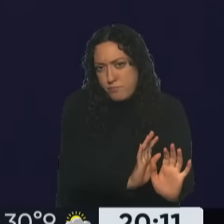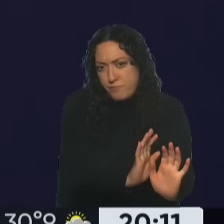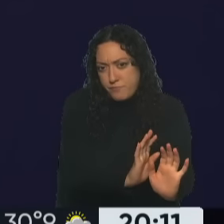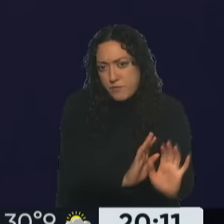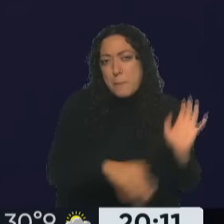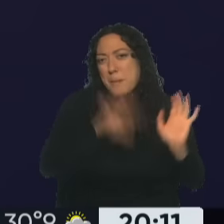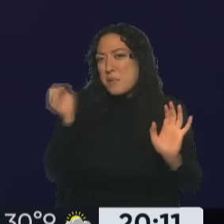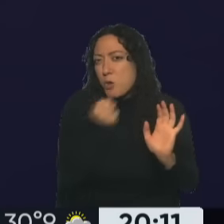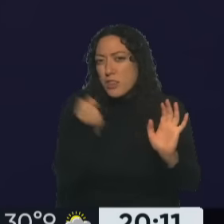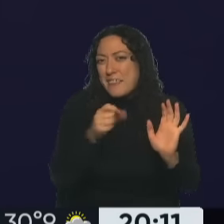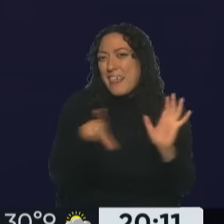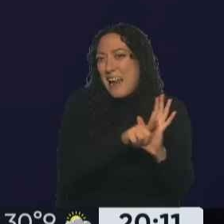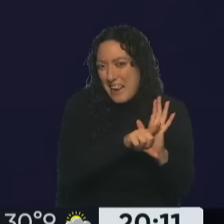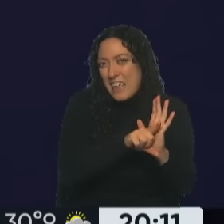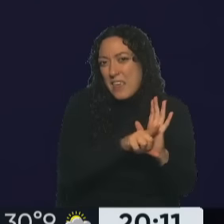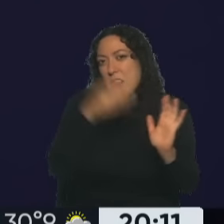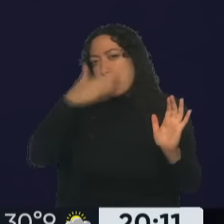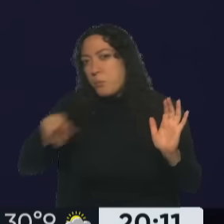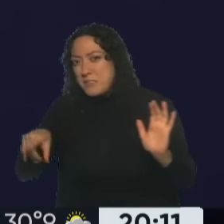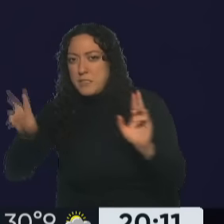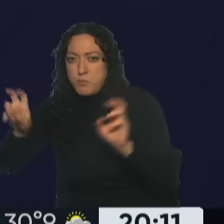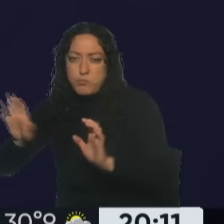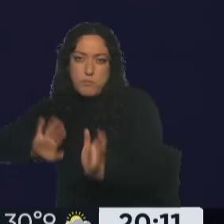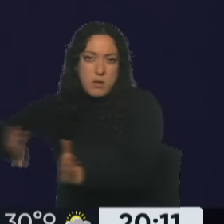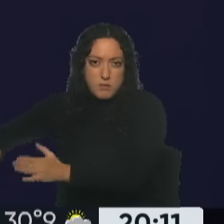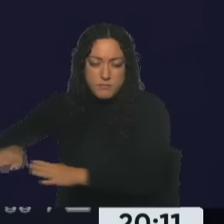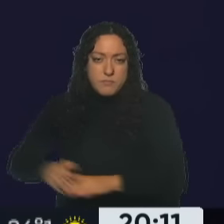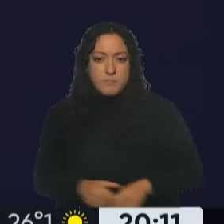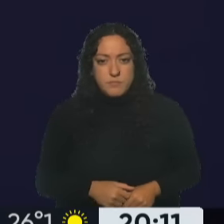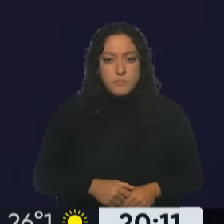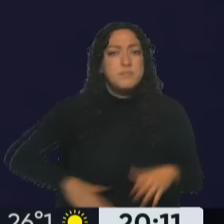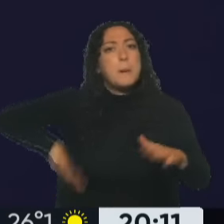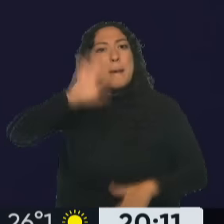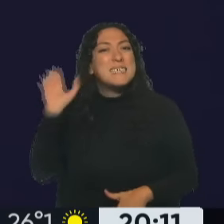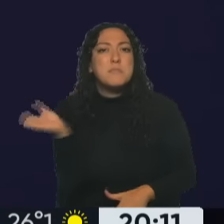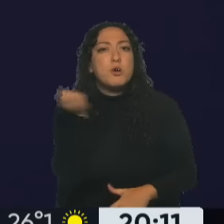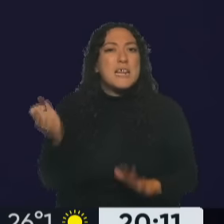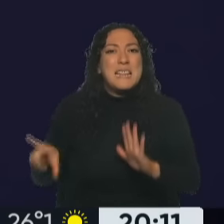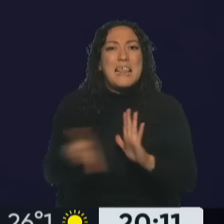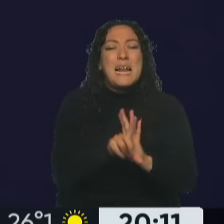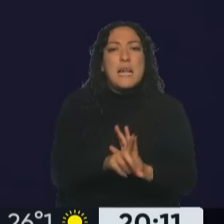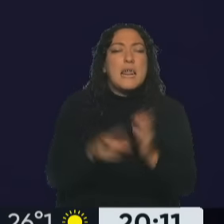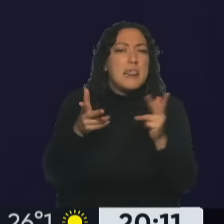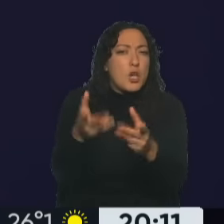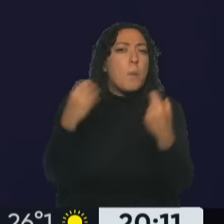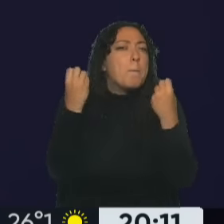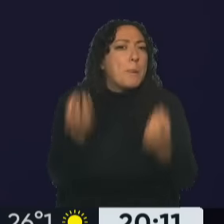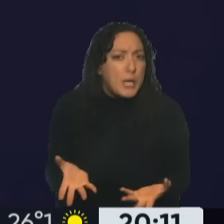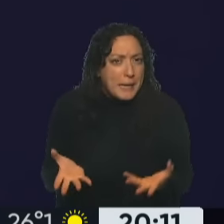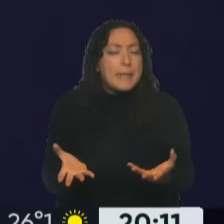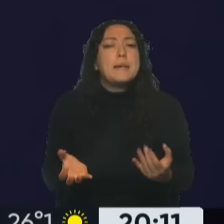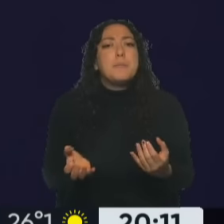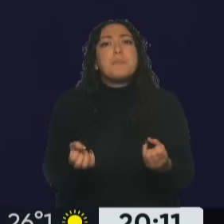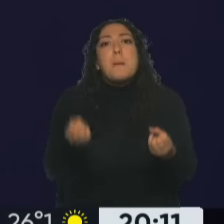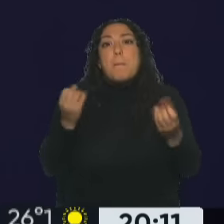más importante de la ley hago hincapié en lo de la parte más importante de la ley Por qué Porque a raíz de que ha